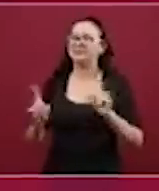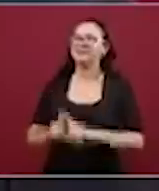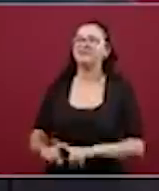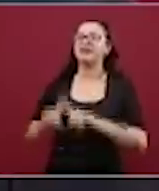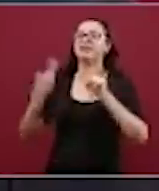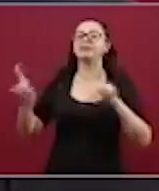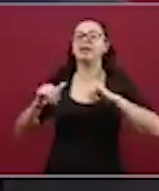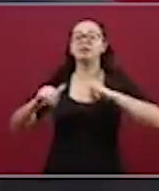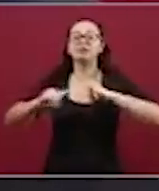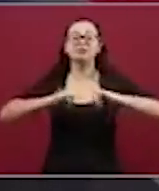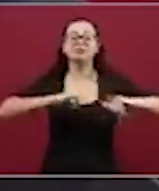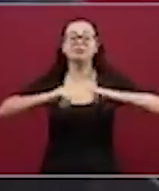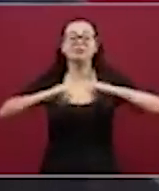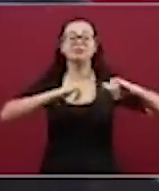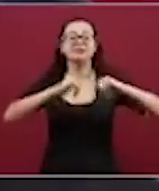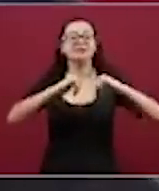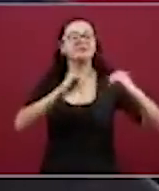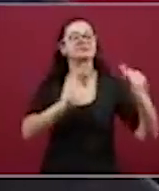Tenemos